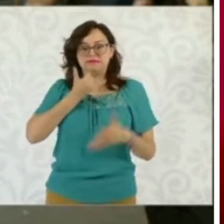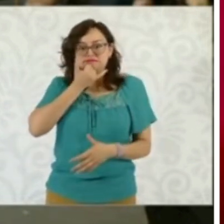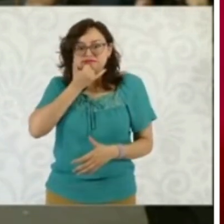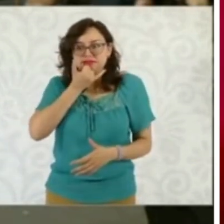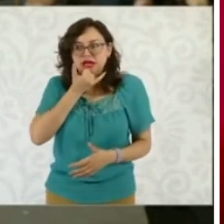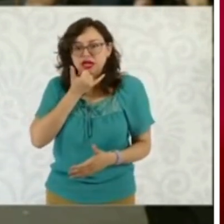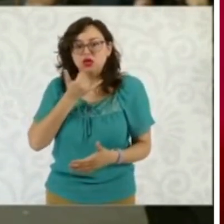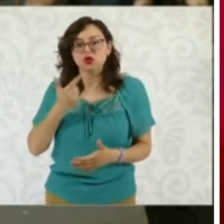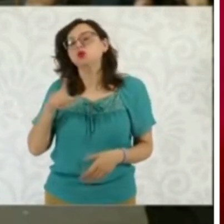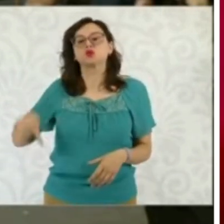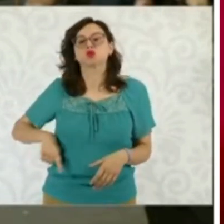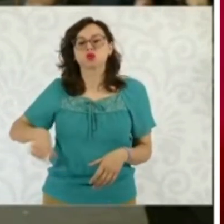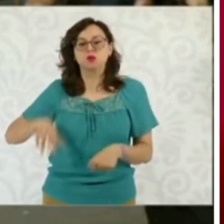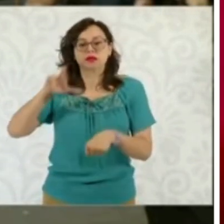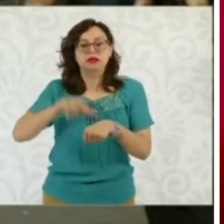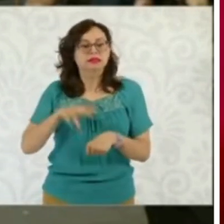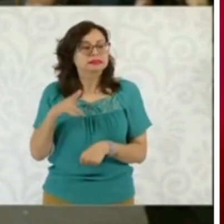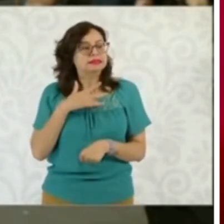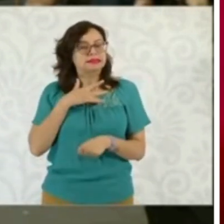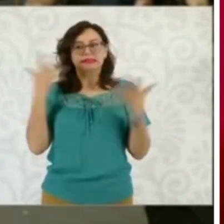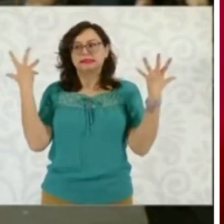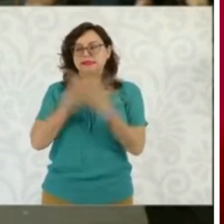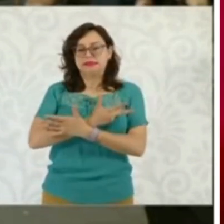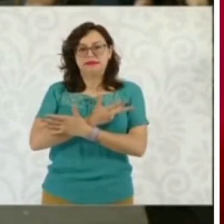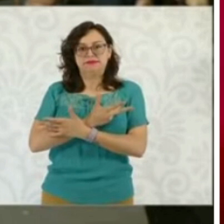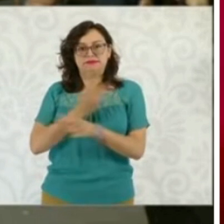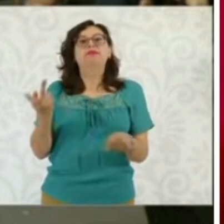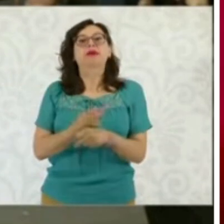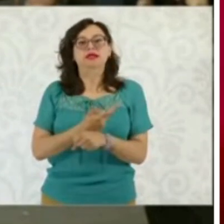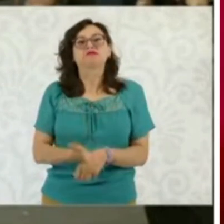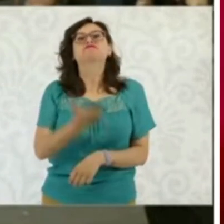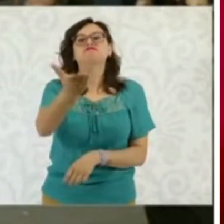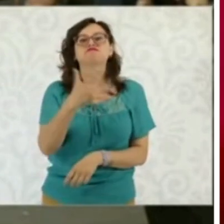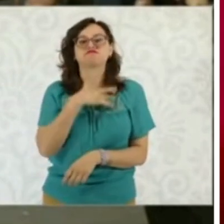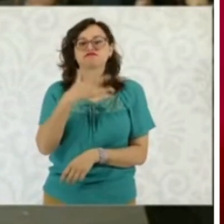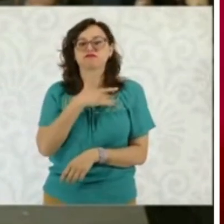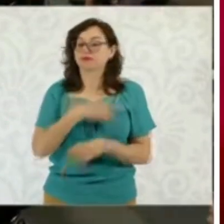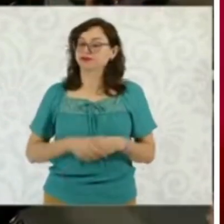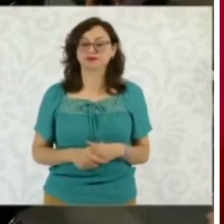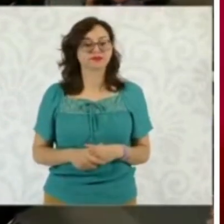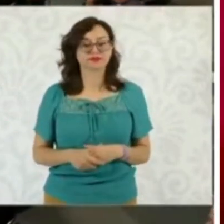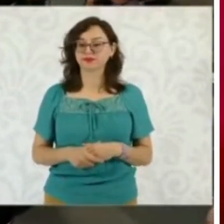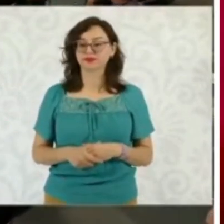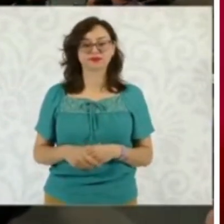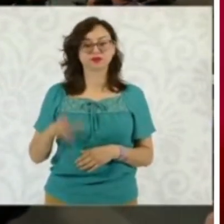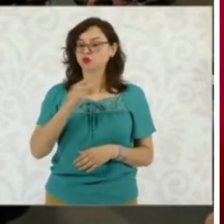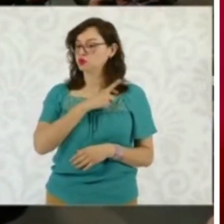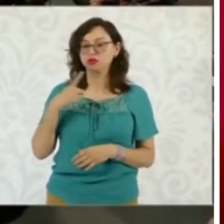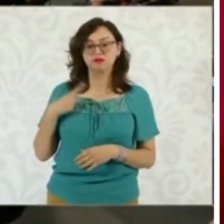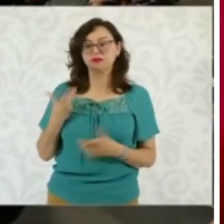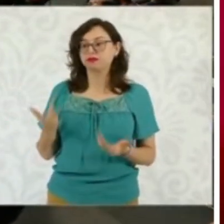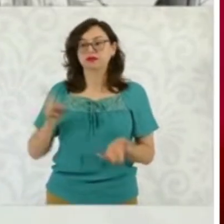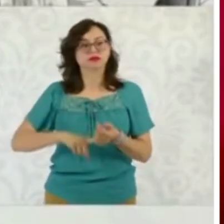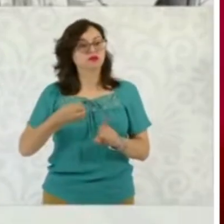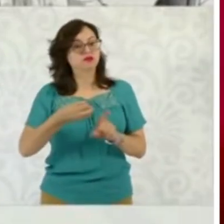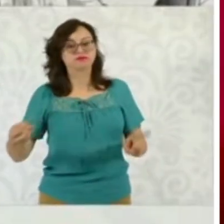esto, y el gobernador dijo que esto no debería de suceder. ¿Cuál es el mensaje de usted, de la Presidenta de la República? Pues no debería de ocurrir eso. Para los organizadores, sobre todo.